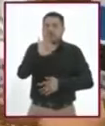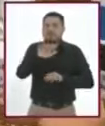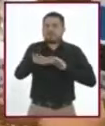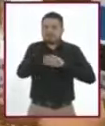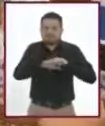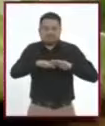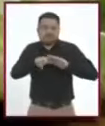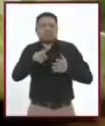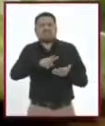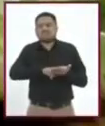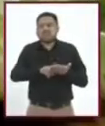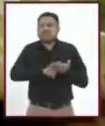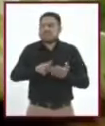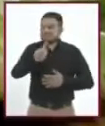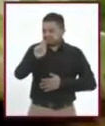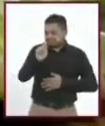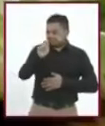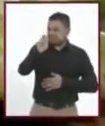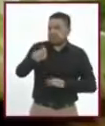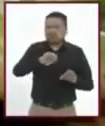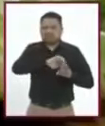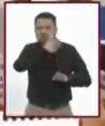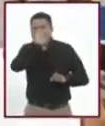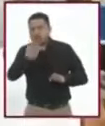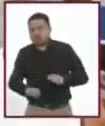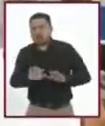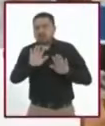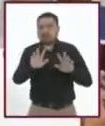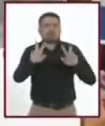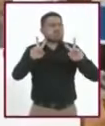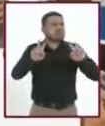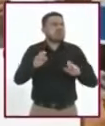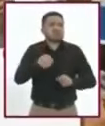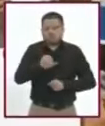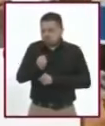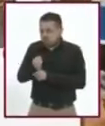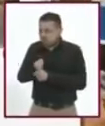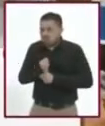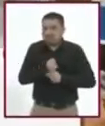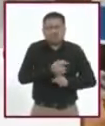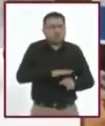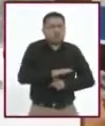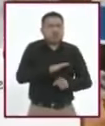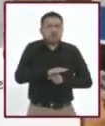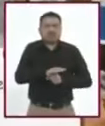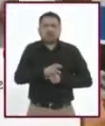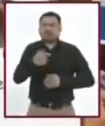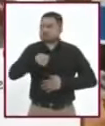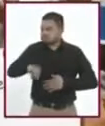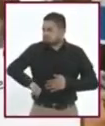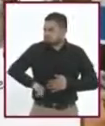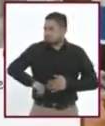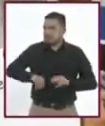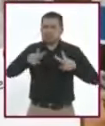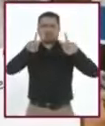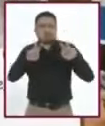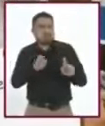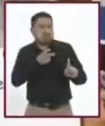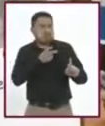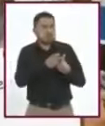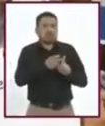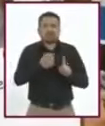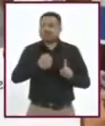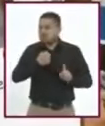verde, las del qué. Por ejemplo, ¿qué tema voy a investigar? ¿Qué me interesa de este tema? ¿Qué